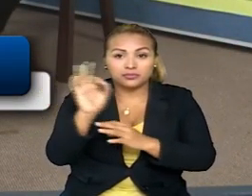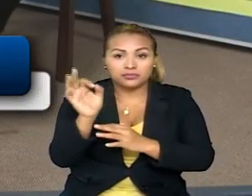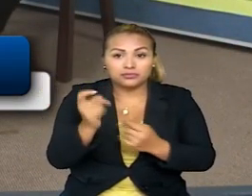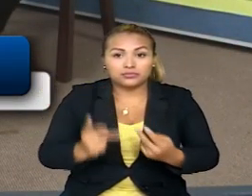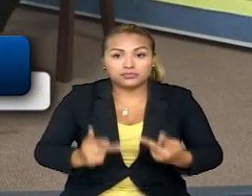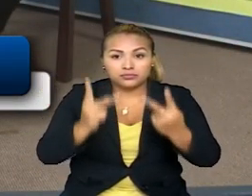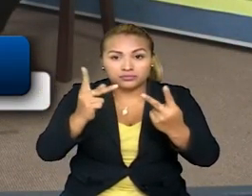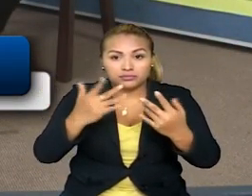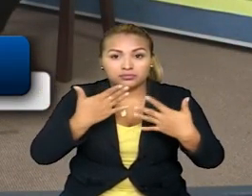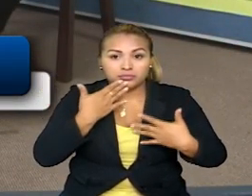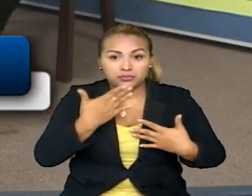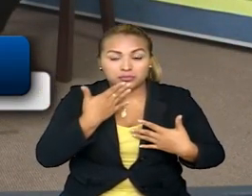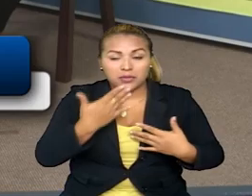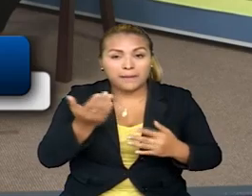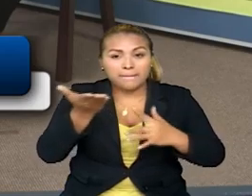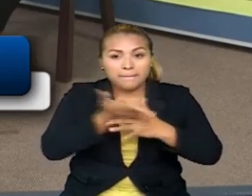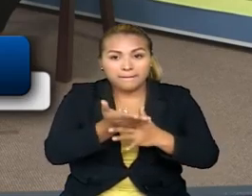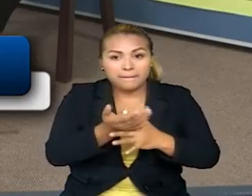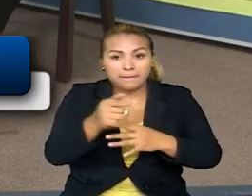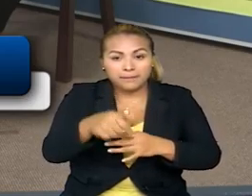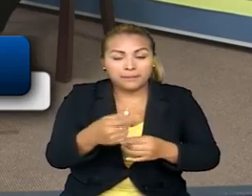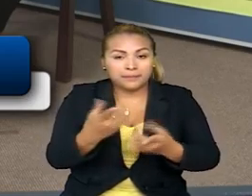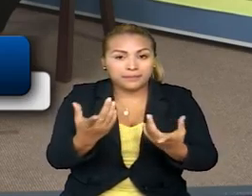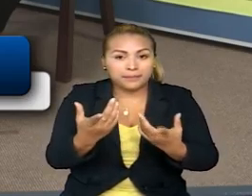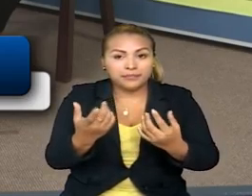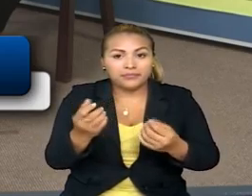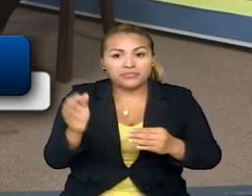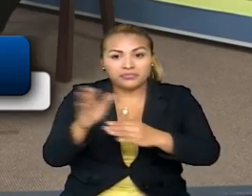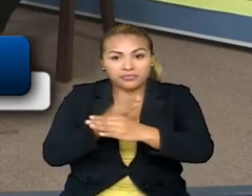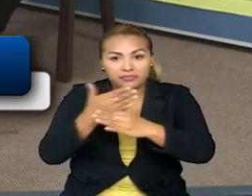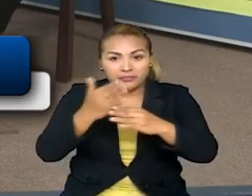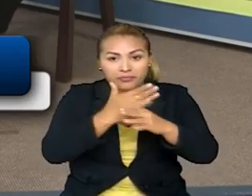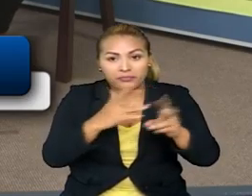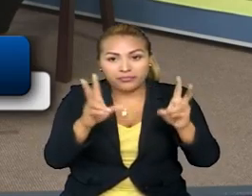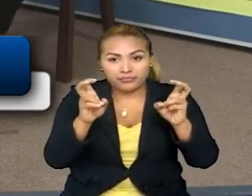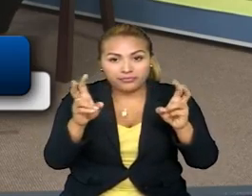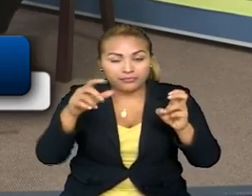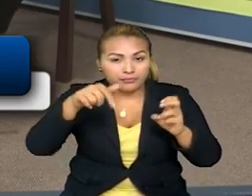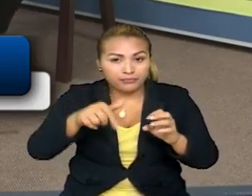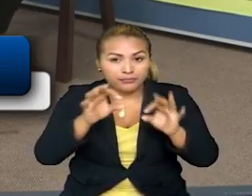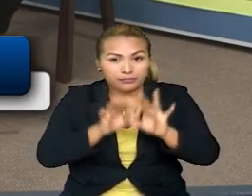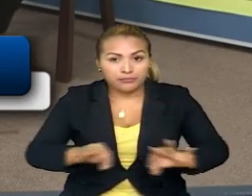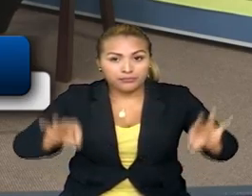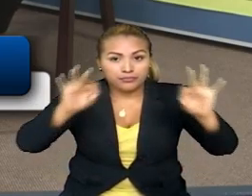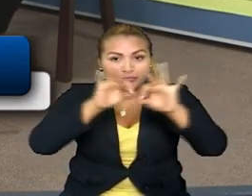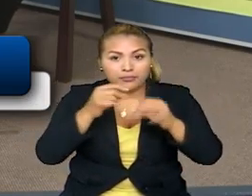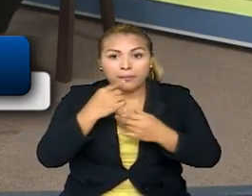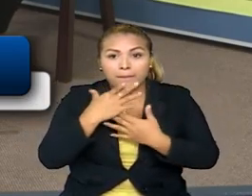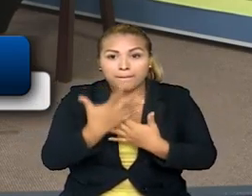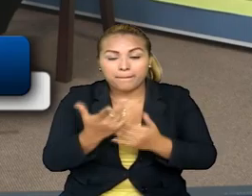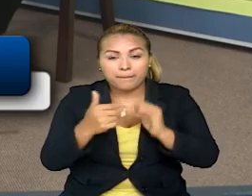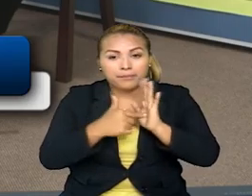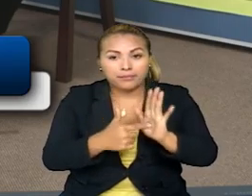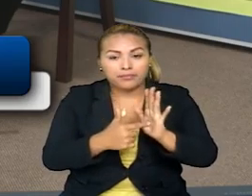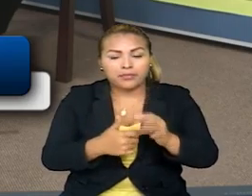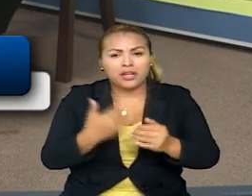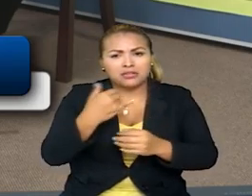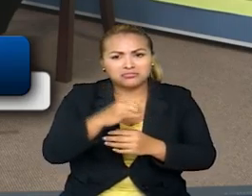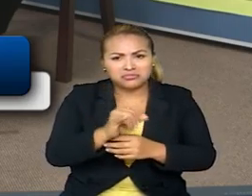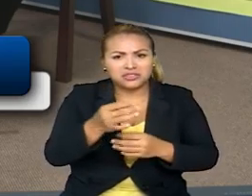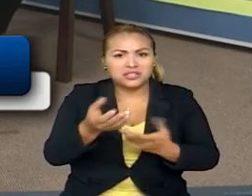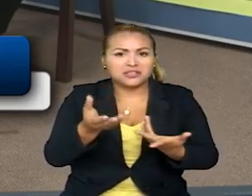puede ser parte de los partes de los ejes de este tema porque porque si otros no alimentamos bien